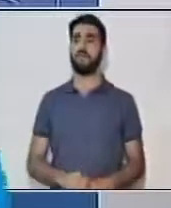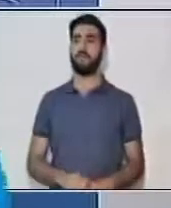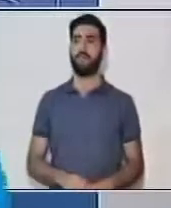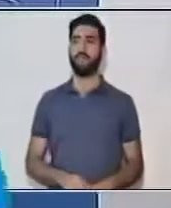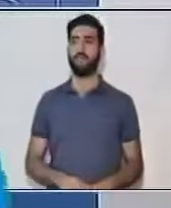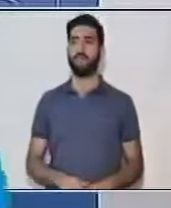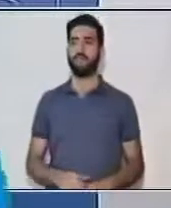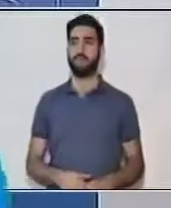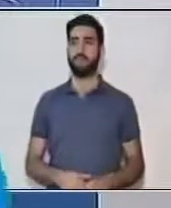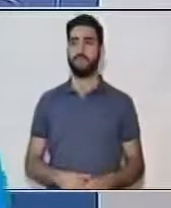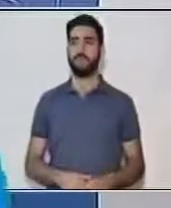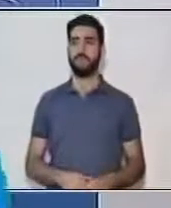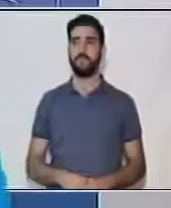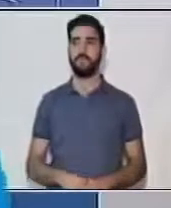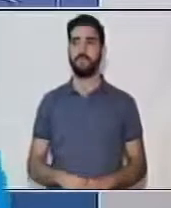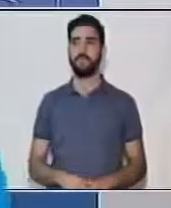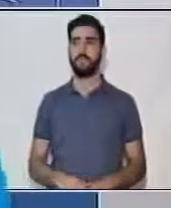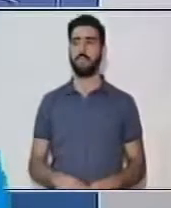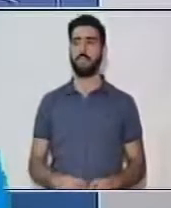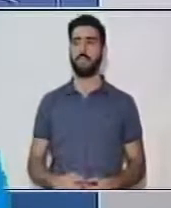Tengo por acá otra palabra,